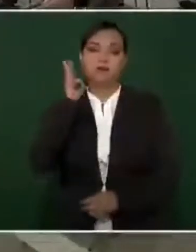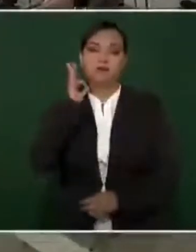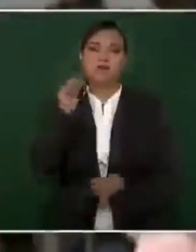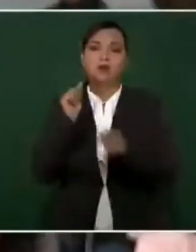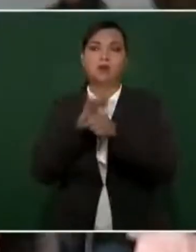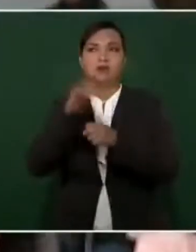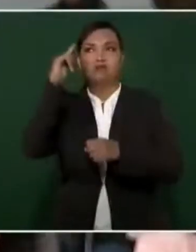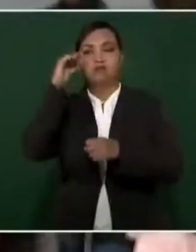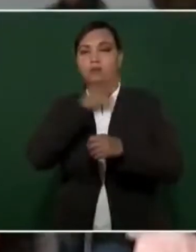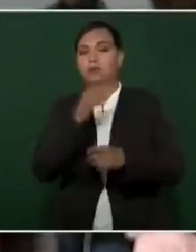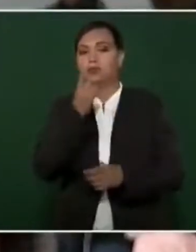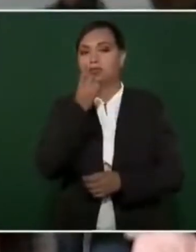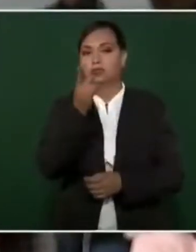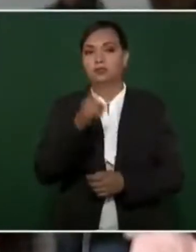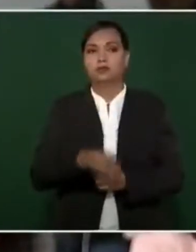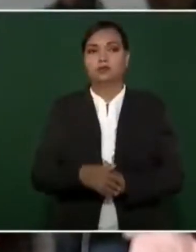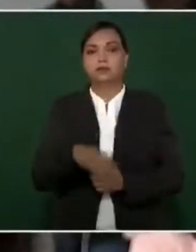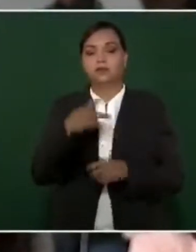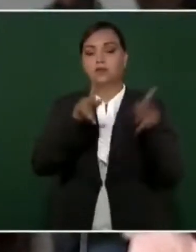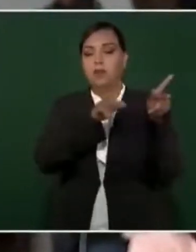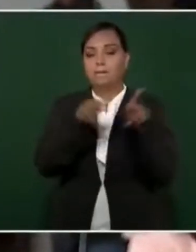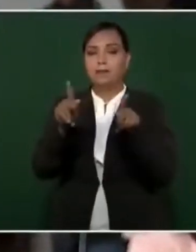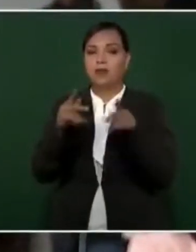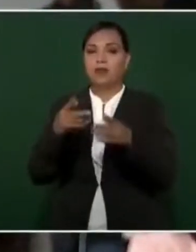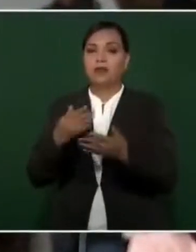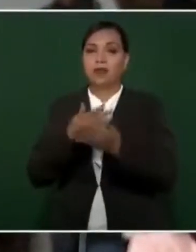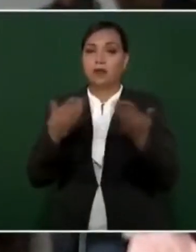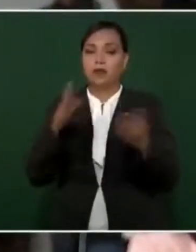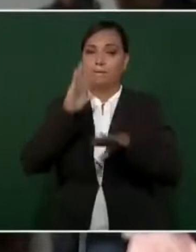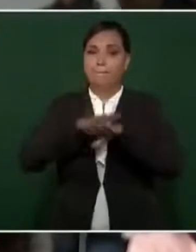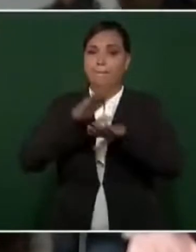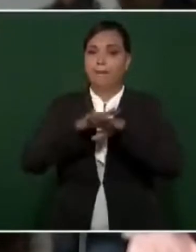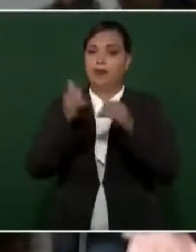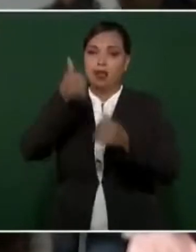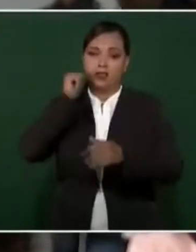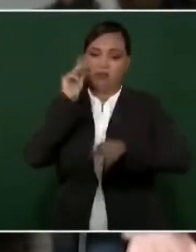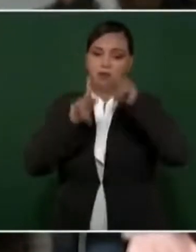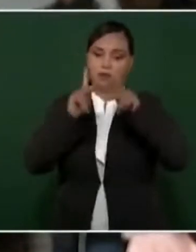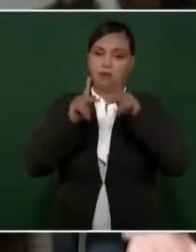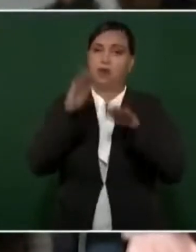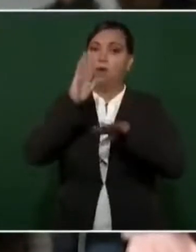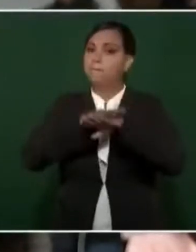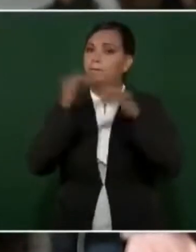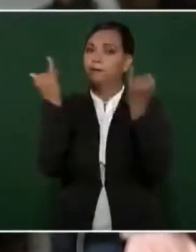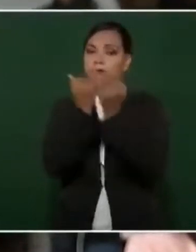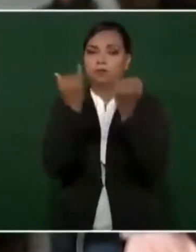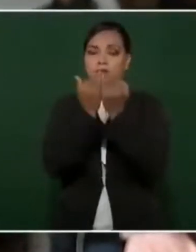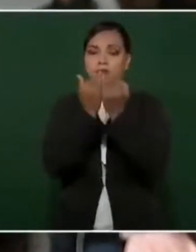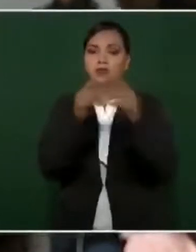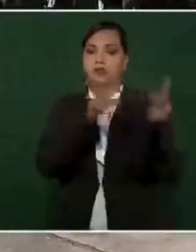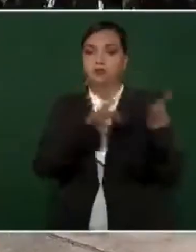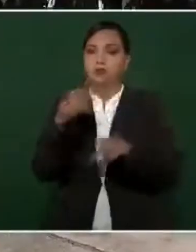Y este plan que se presentó ayer, ¿se suma a los otros planes con otros estados donde se requiere atención prioritaria? Sí,